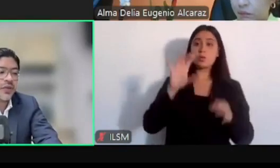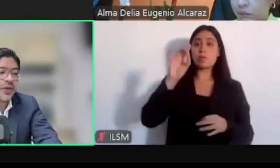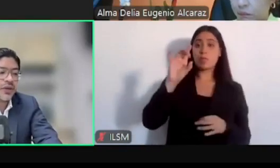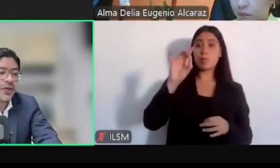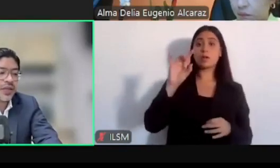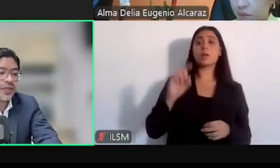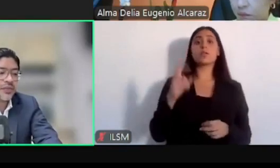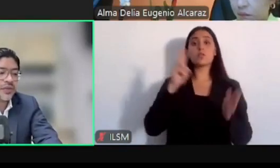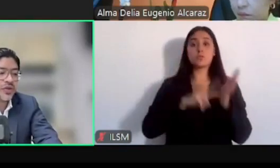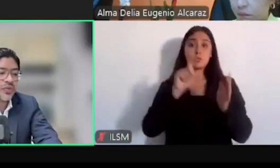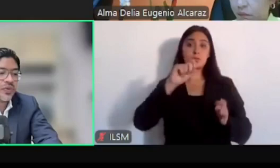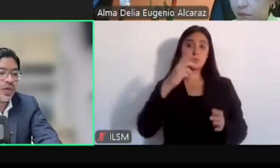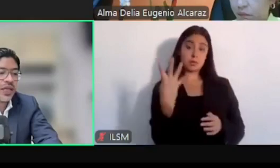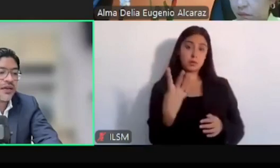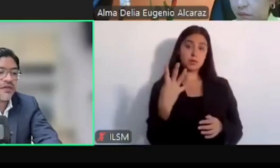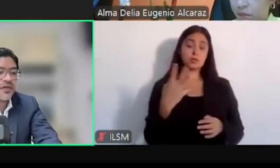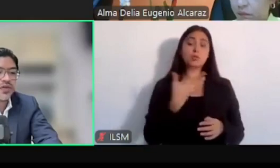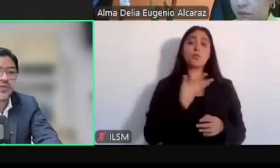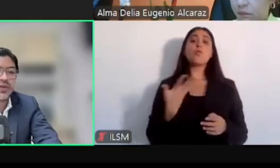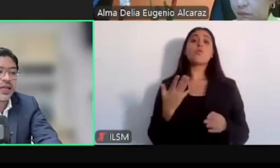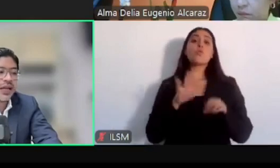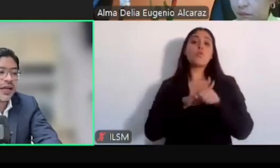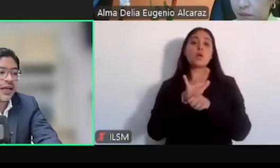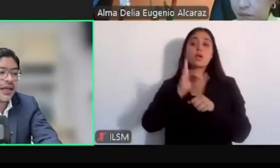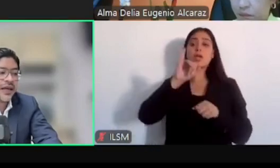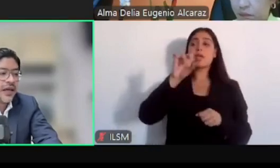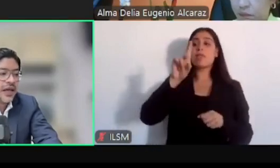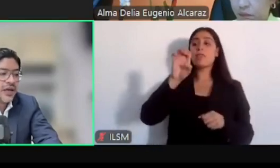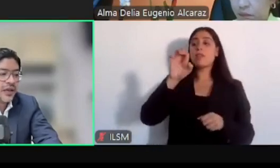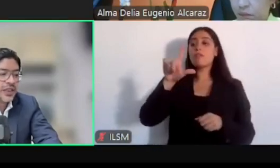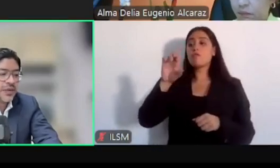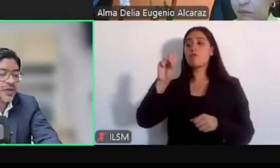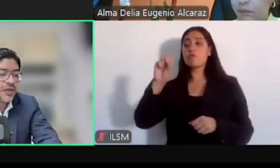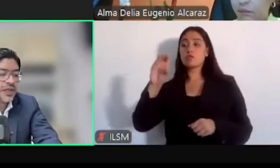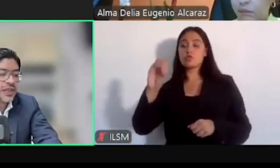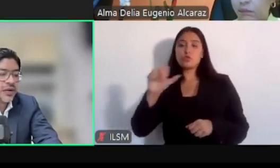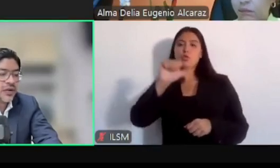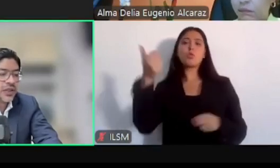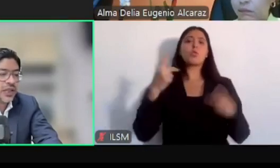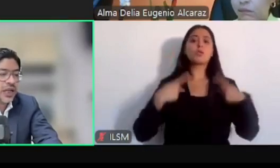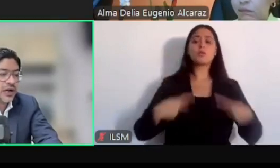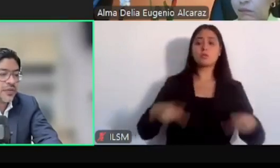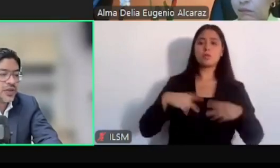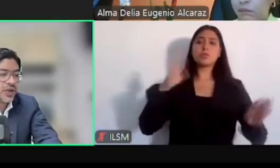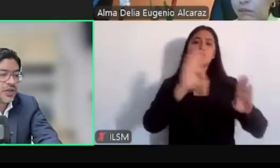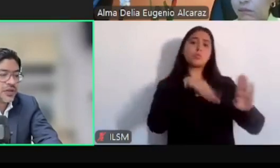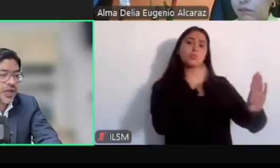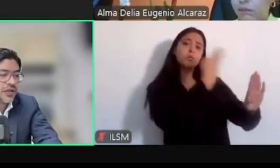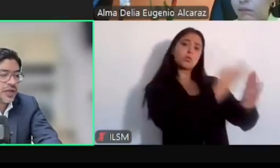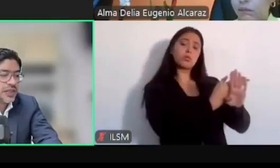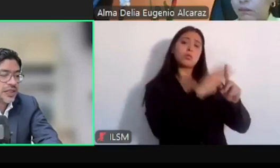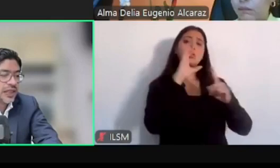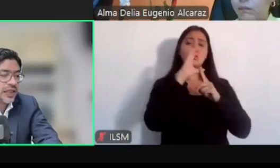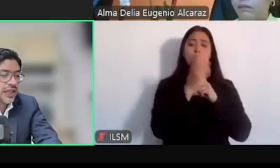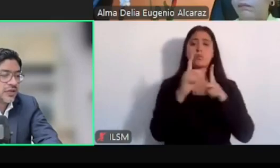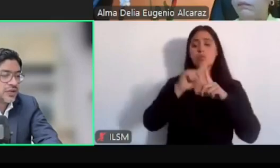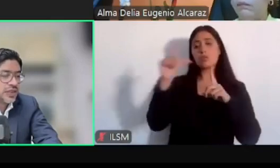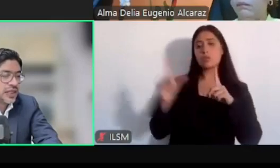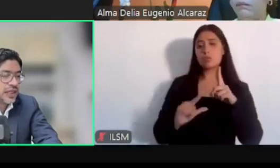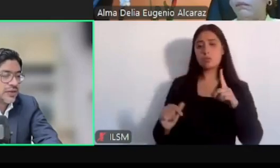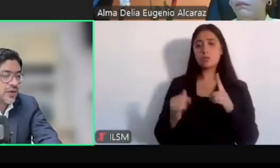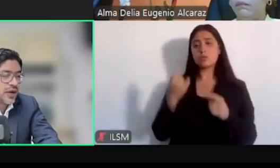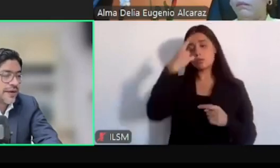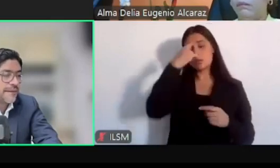2024 Interpuesto por ID Alfonso montealegre y otras personas en contra de la Comisión Nacional de honestidad y